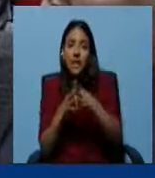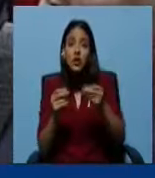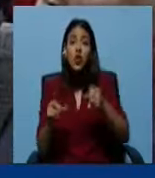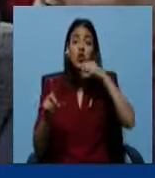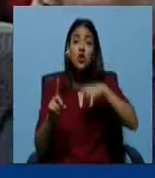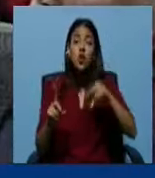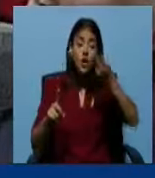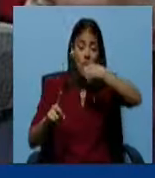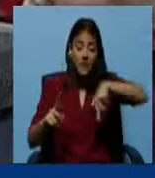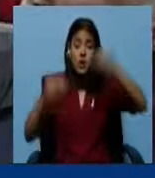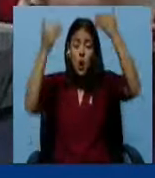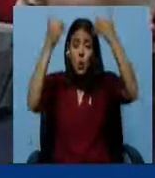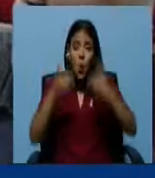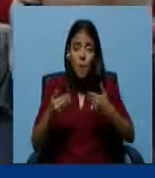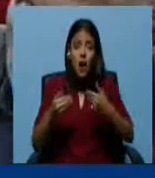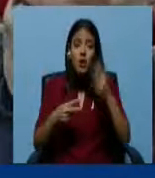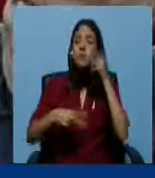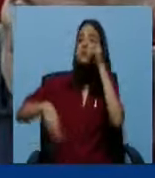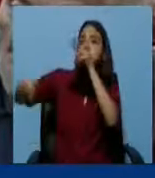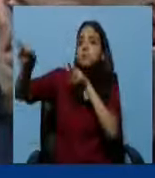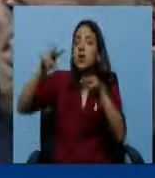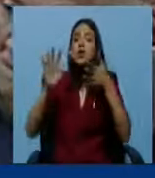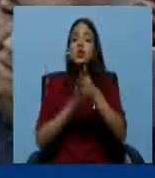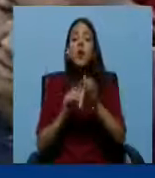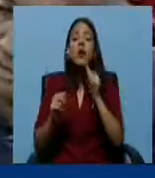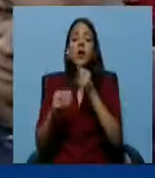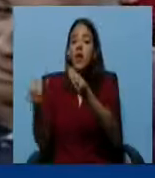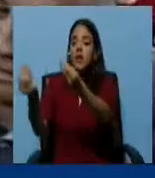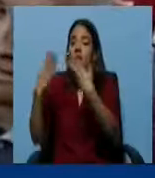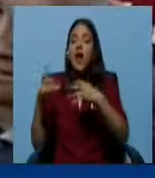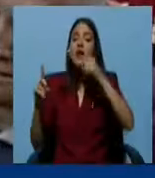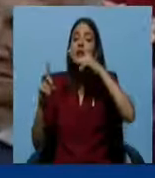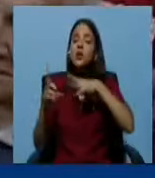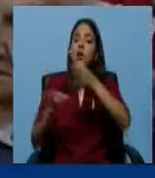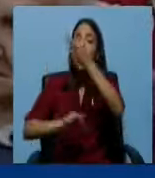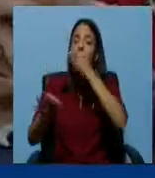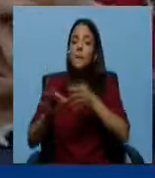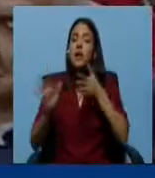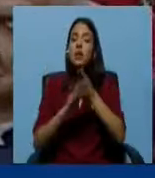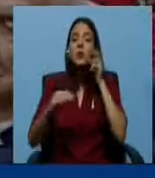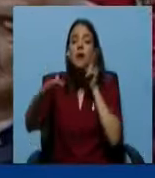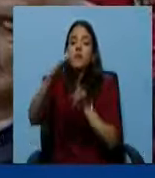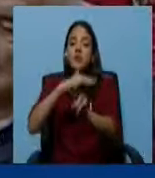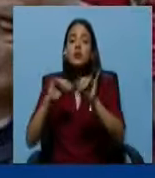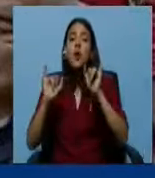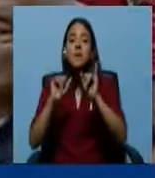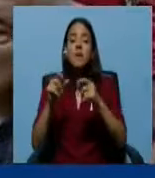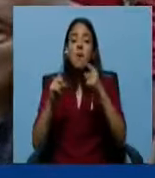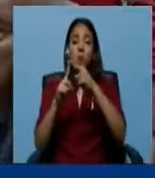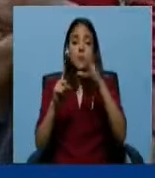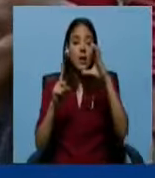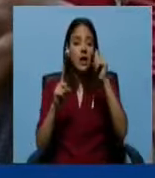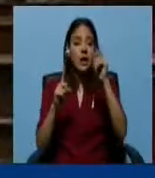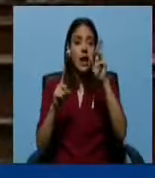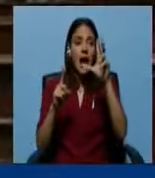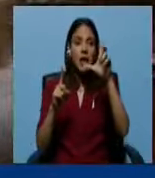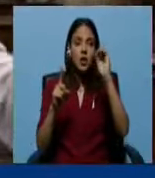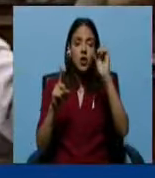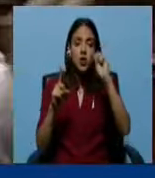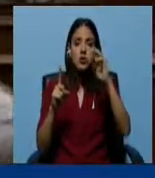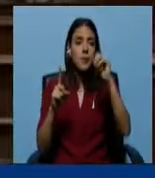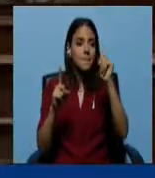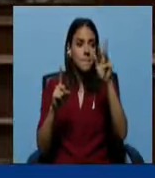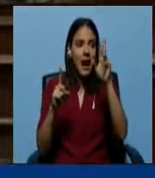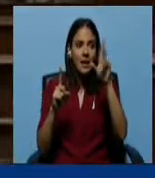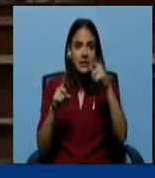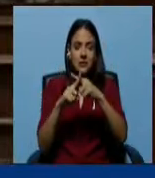que revisar con el materialismo histórico y la visión de Carlos Marx, Federico Engels, del desarrollo